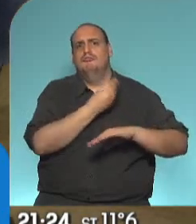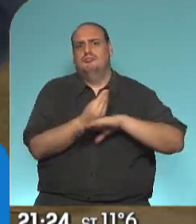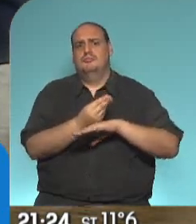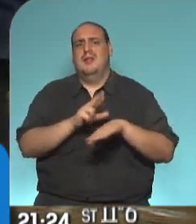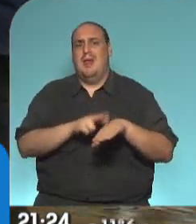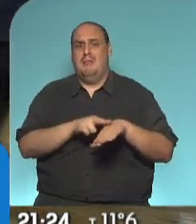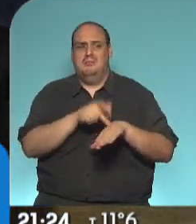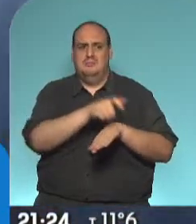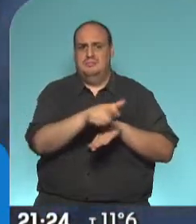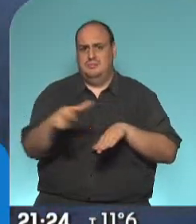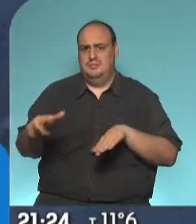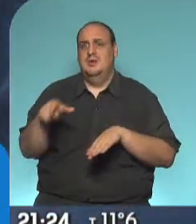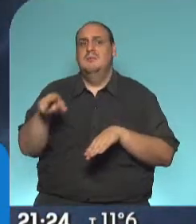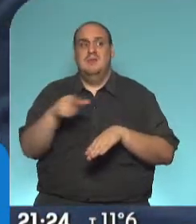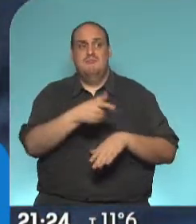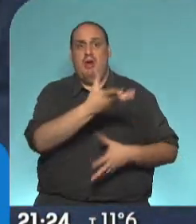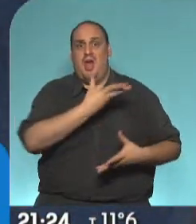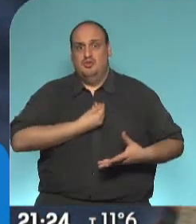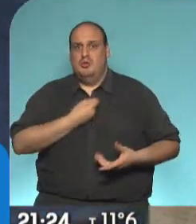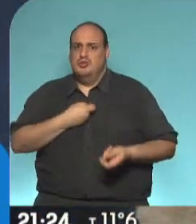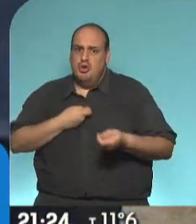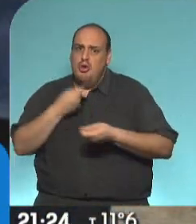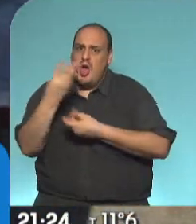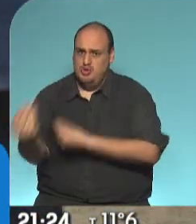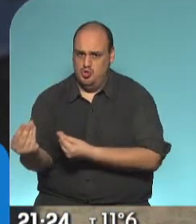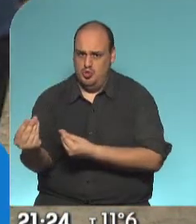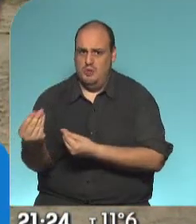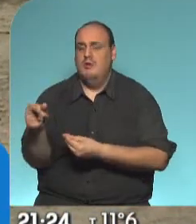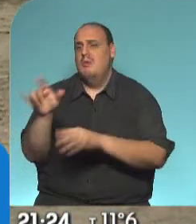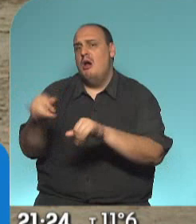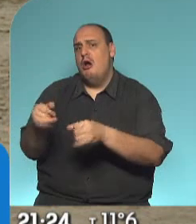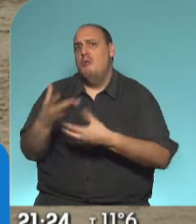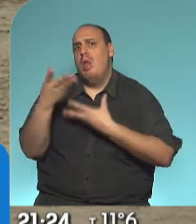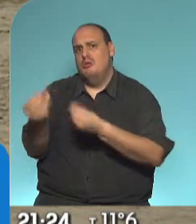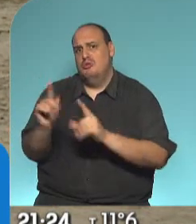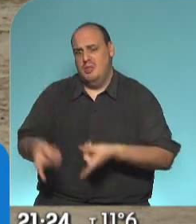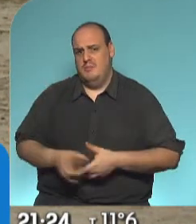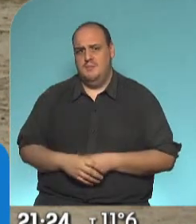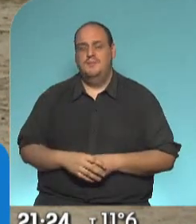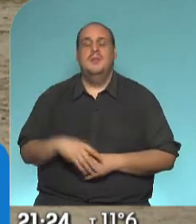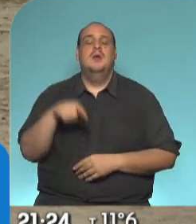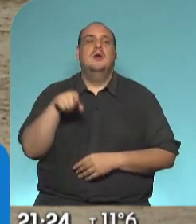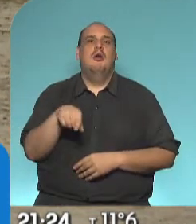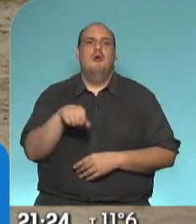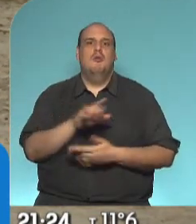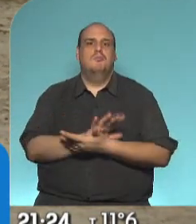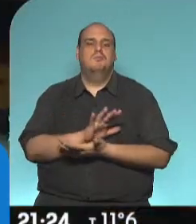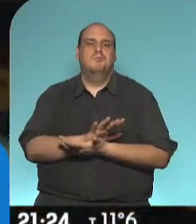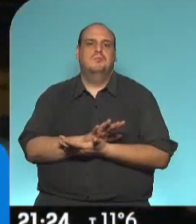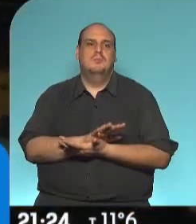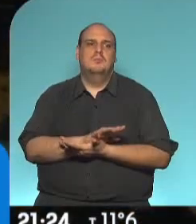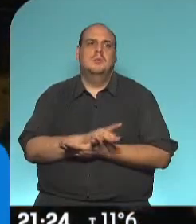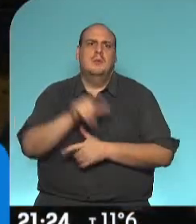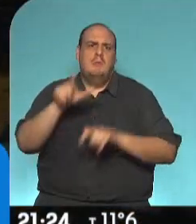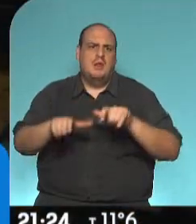todo, devuelvo un poco de lo que a mí me ayudaron, damos una mano a los pibes. Hoy en día, muchos chicos en situación de